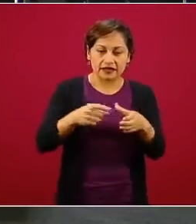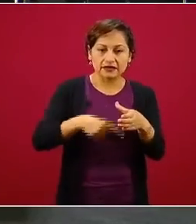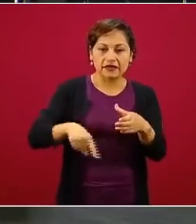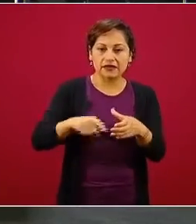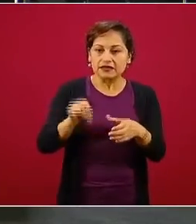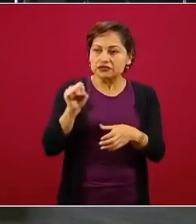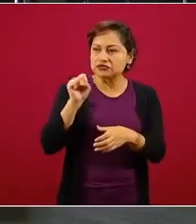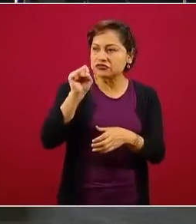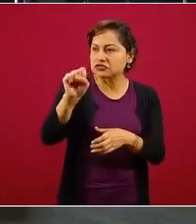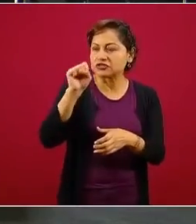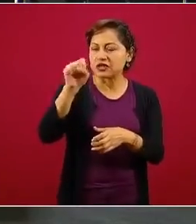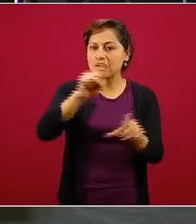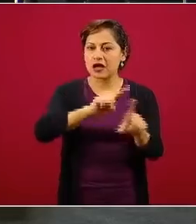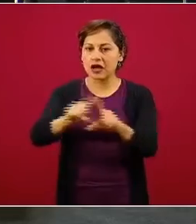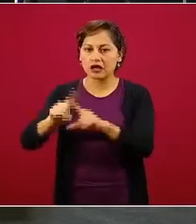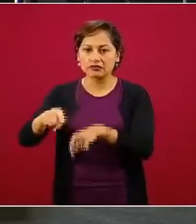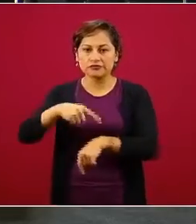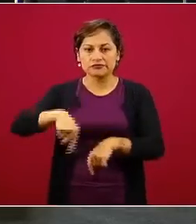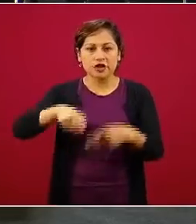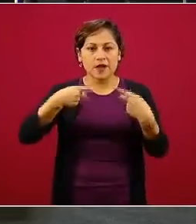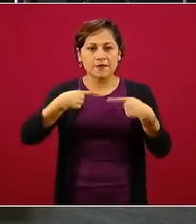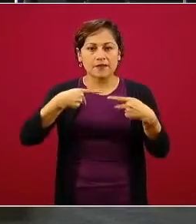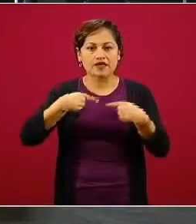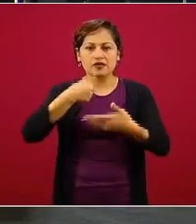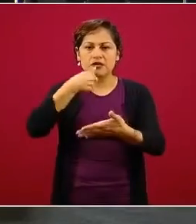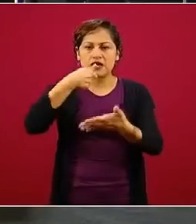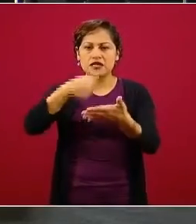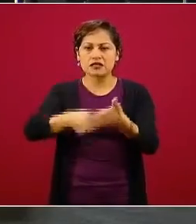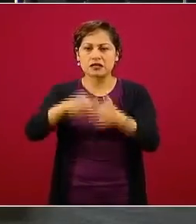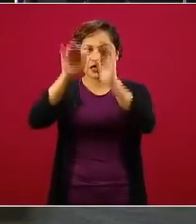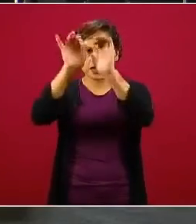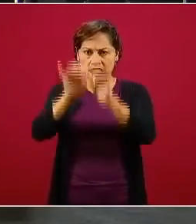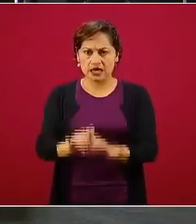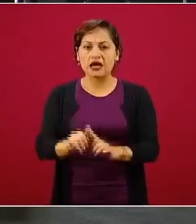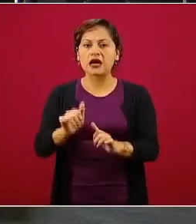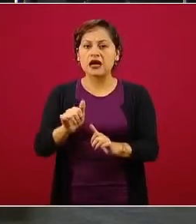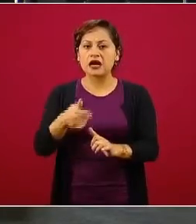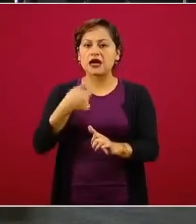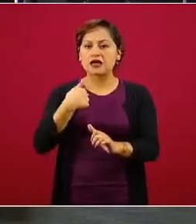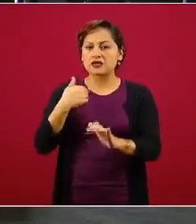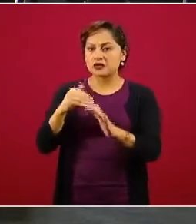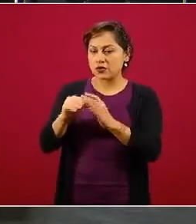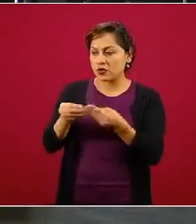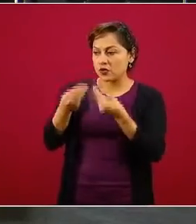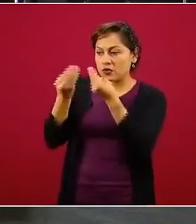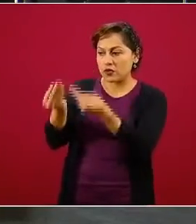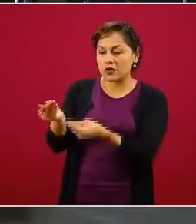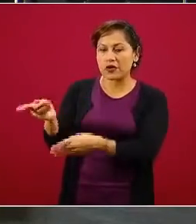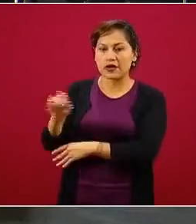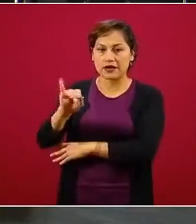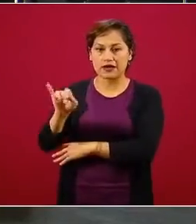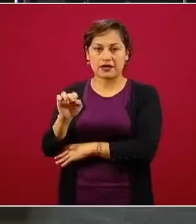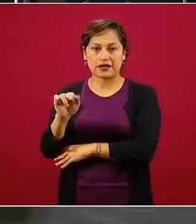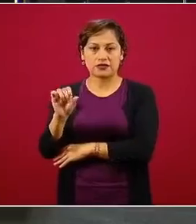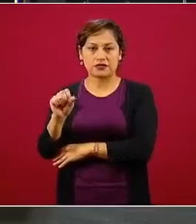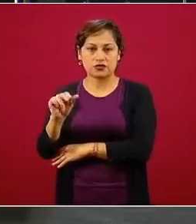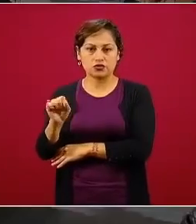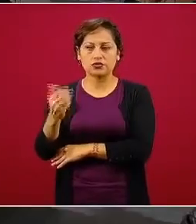han hecho una carta que le entregué precisamente a don Jesús la vez